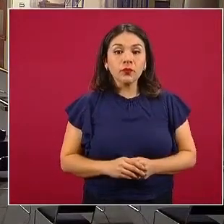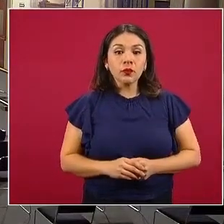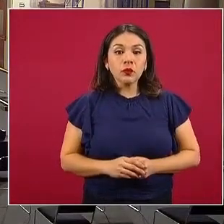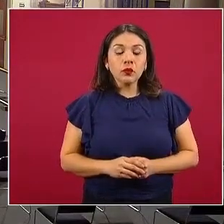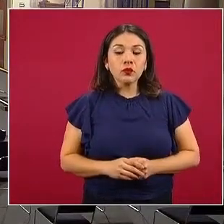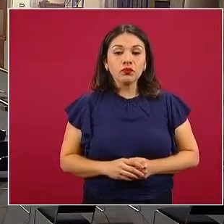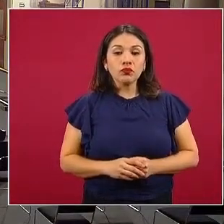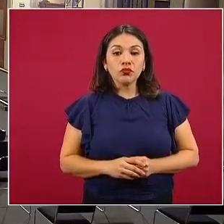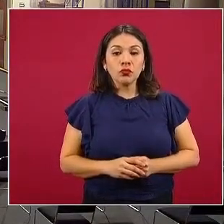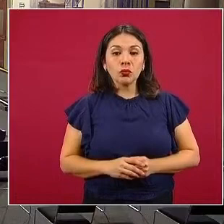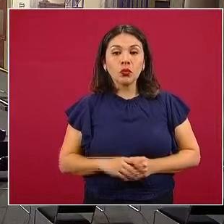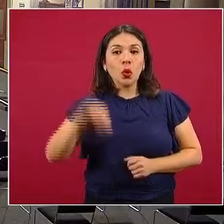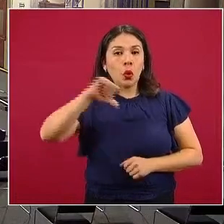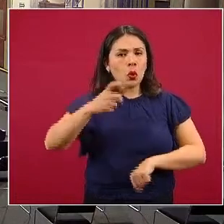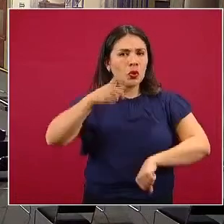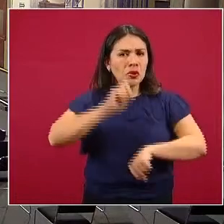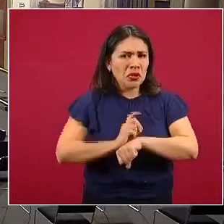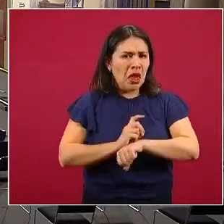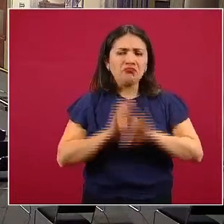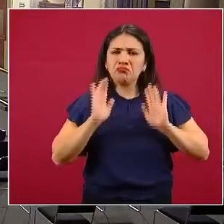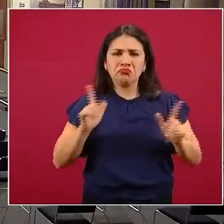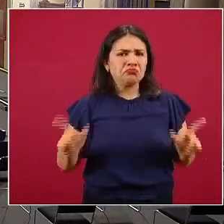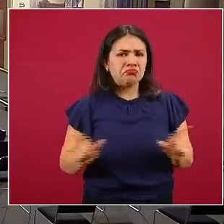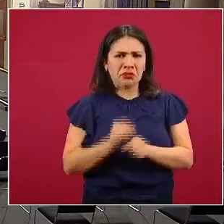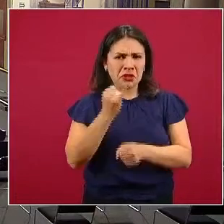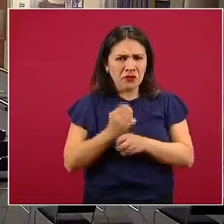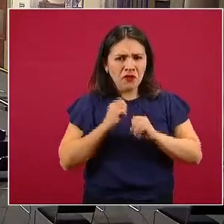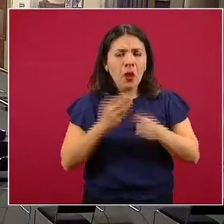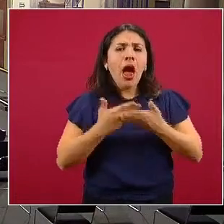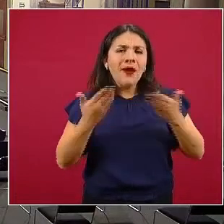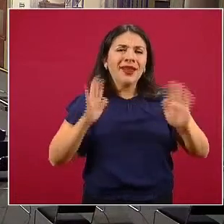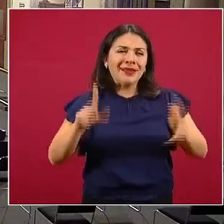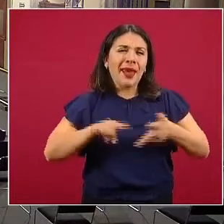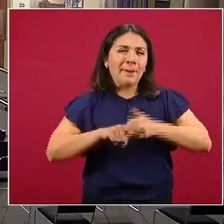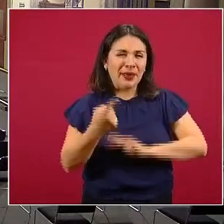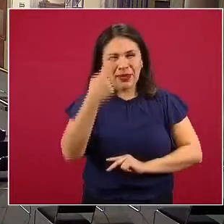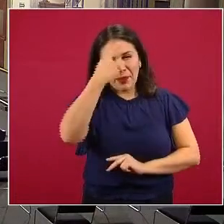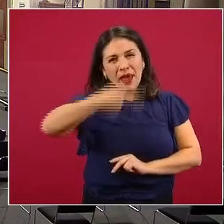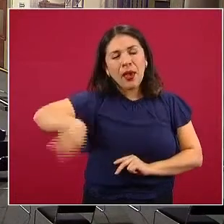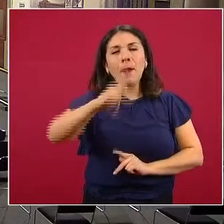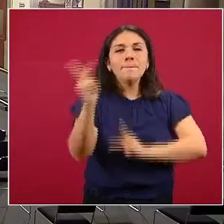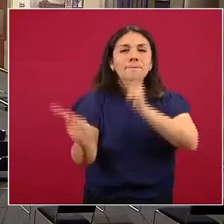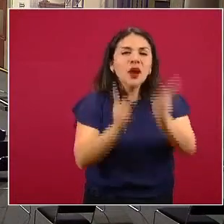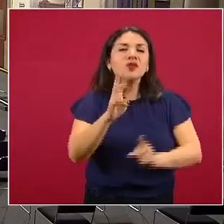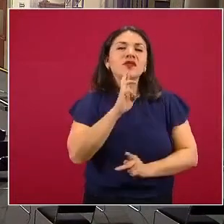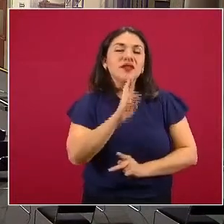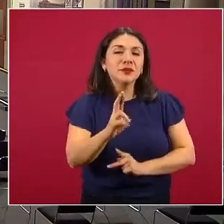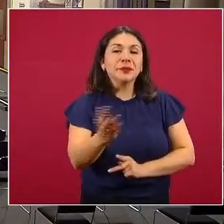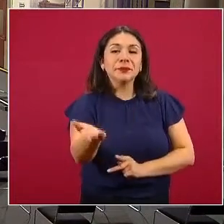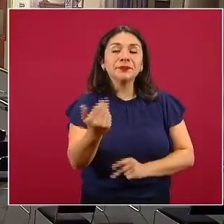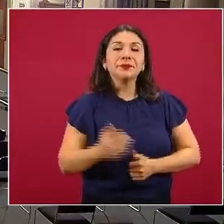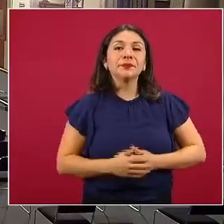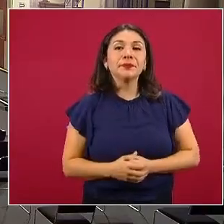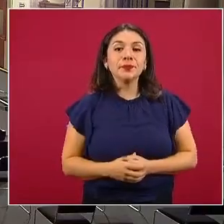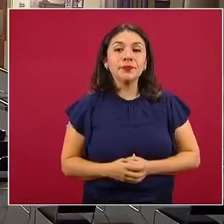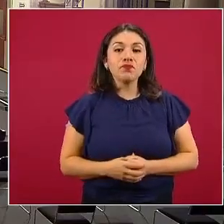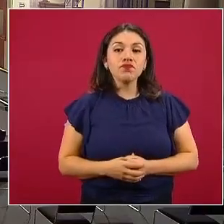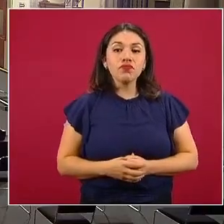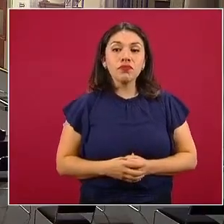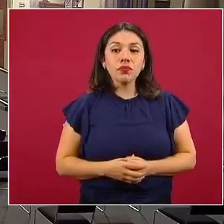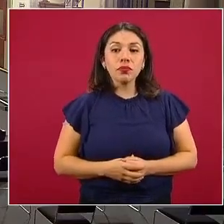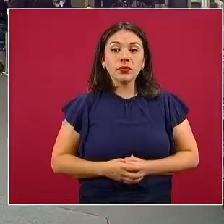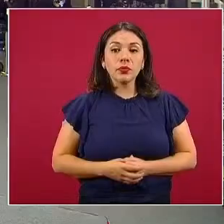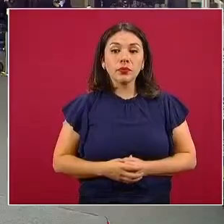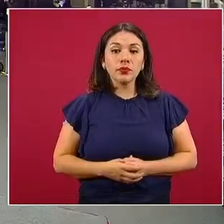actualización de la información para esta noche y entonces abrimos el espacio para poder responder preguntas de los medios